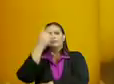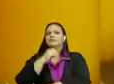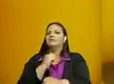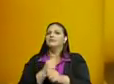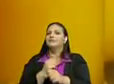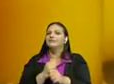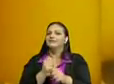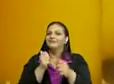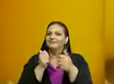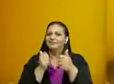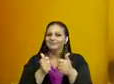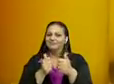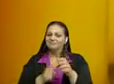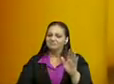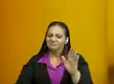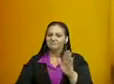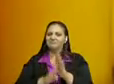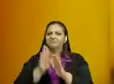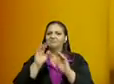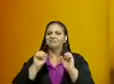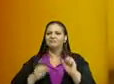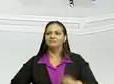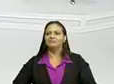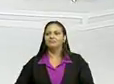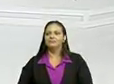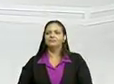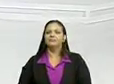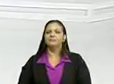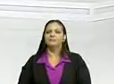informó Adriana Méndez.